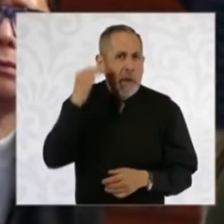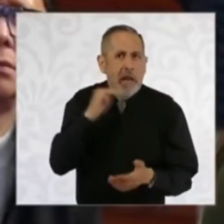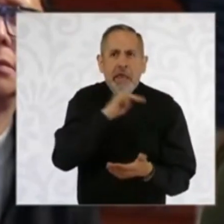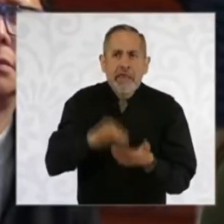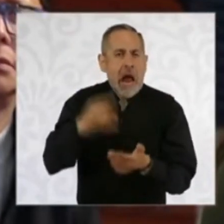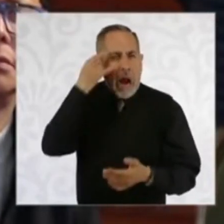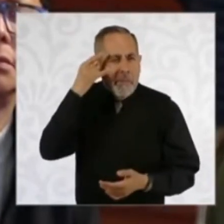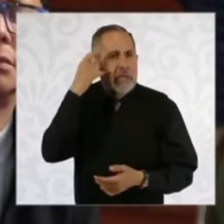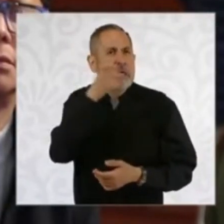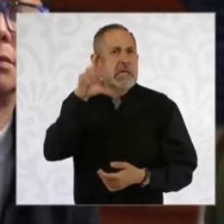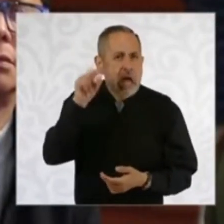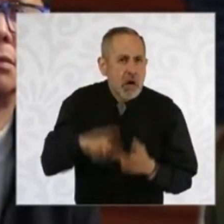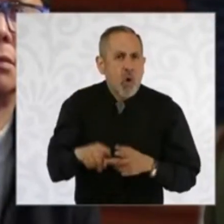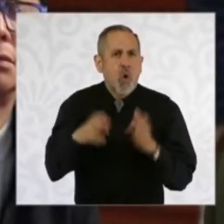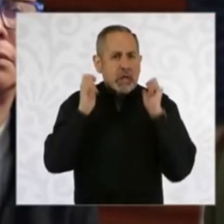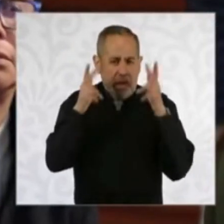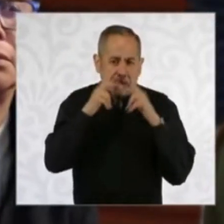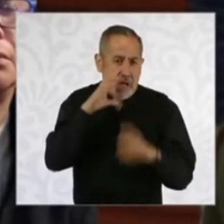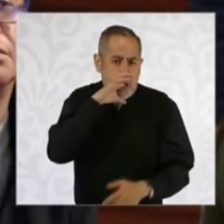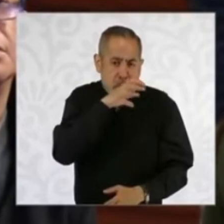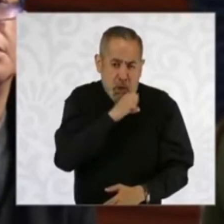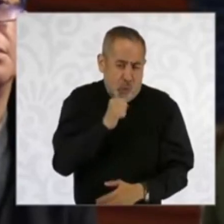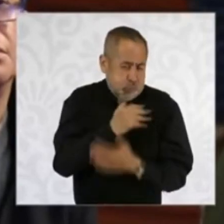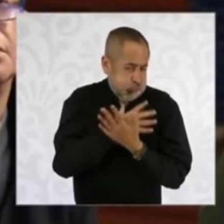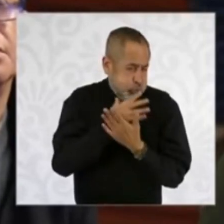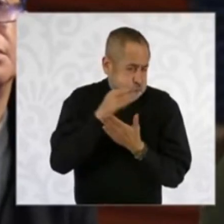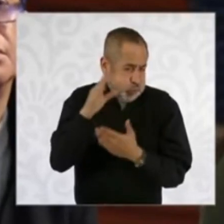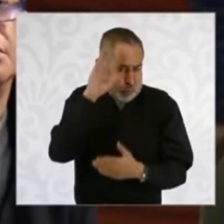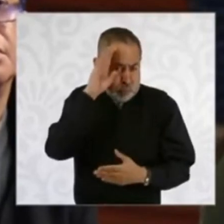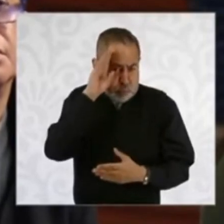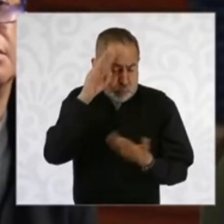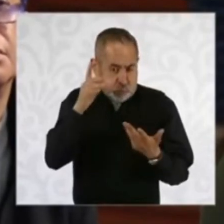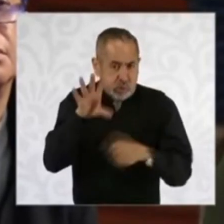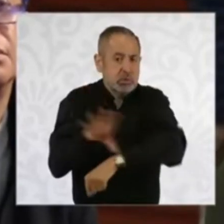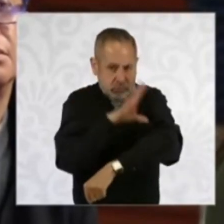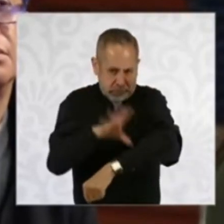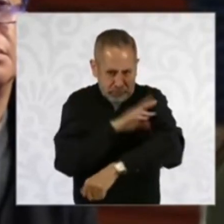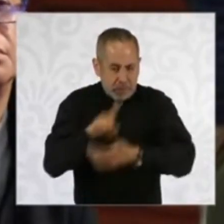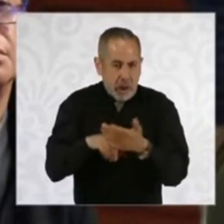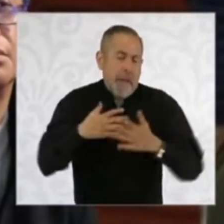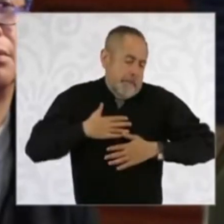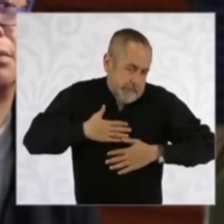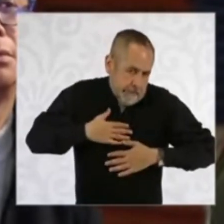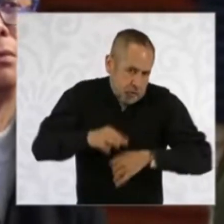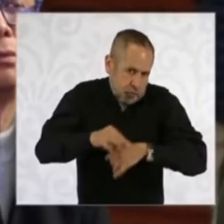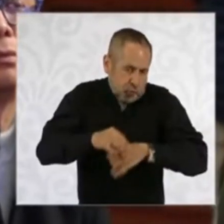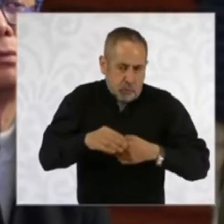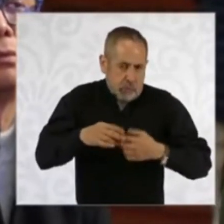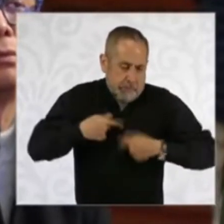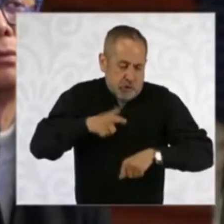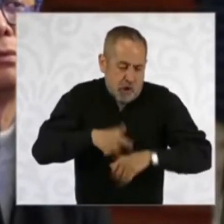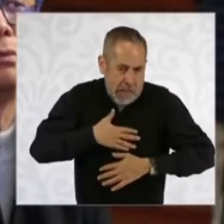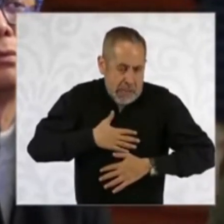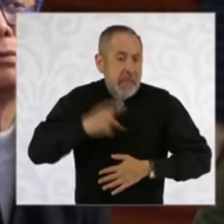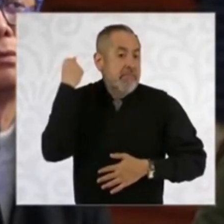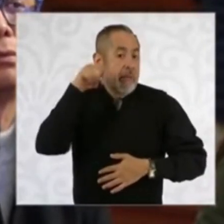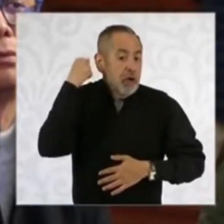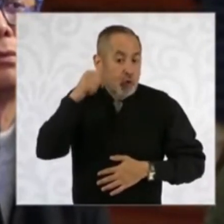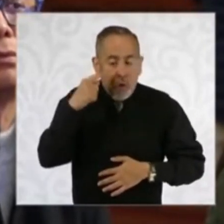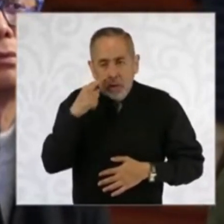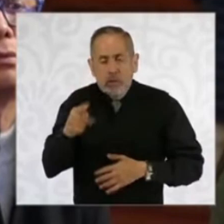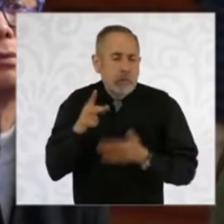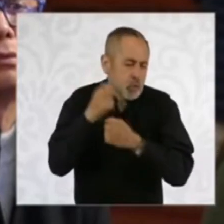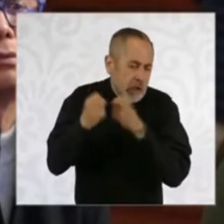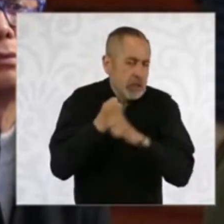Campeche, Quintana Roo y Chiapas. Las tarifas de electricidad, en este sentido hablo de Tabasco, es mi experiencia personal, ha sido un tema discutido por